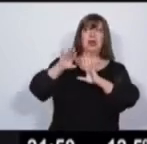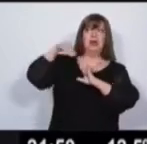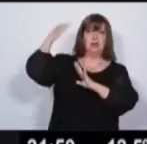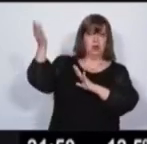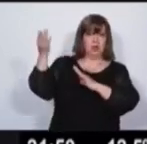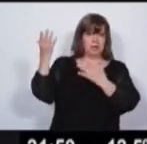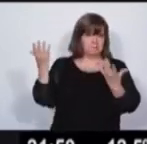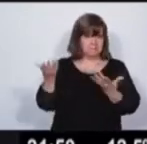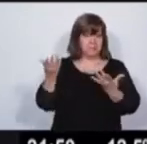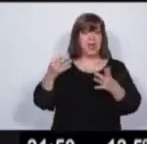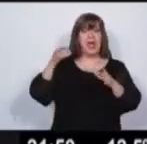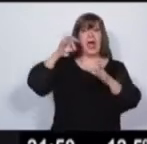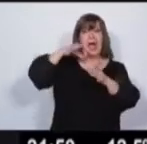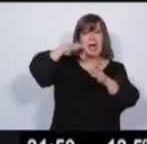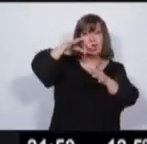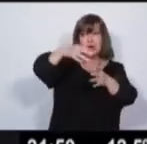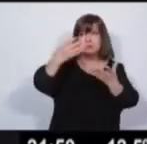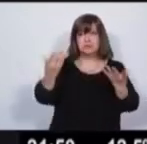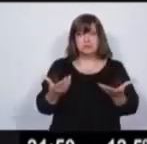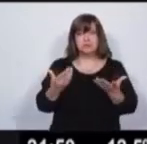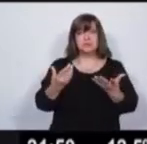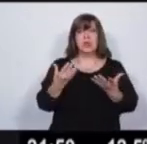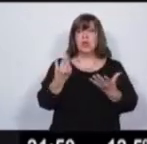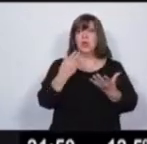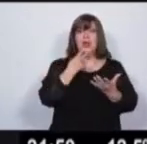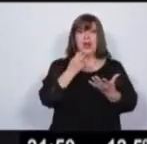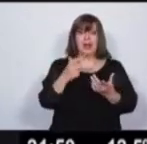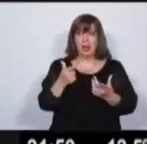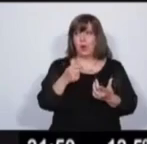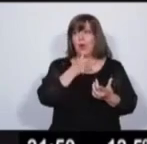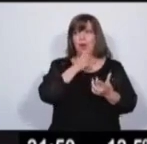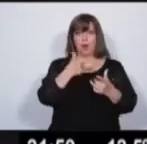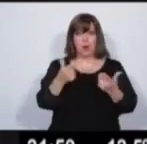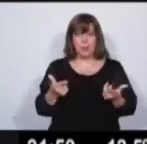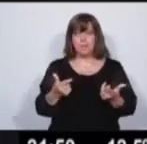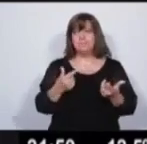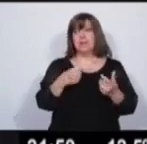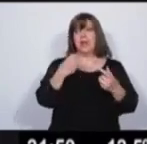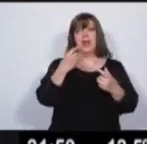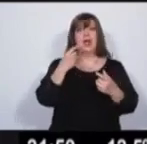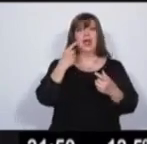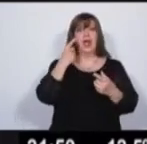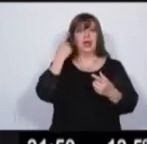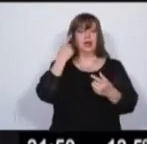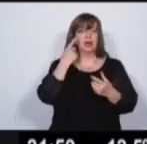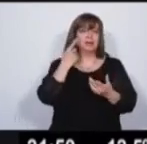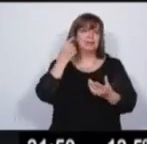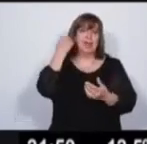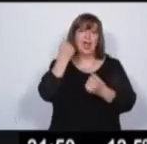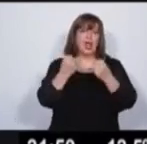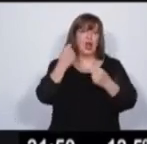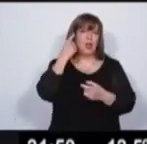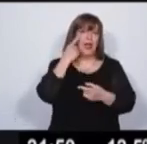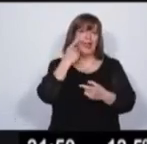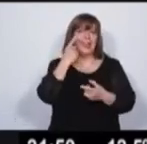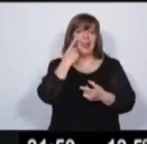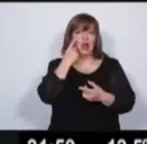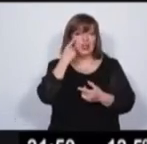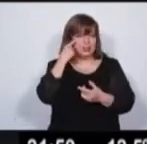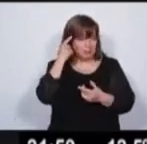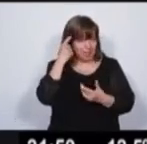el agro se debate entre la falta de energía y la falta de agua y economía del conocimiento estamos número 17